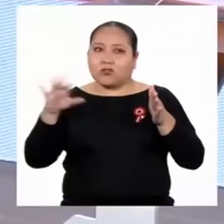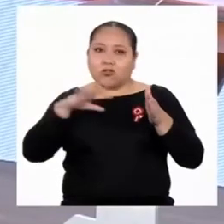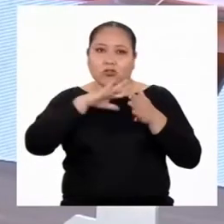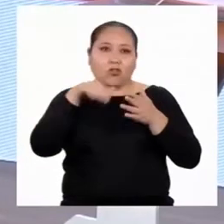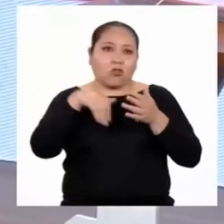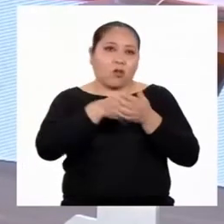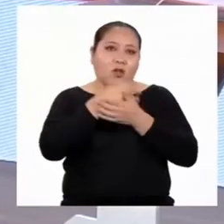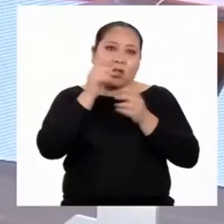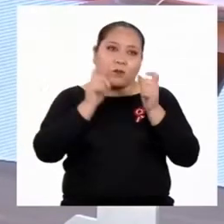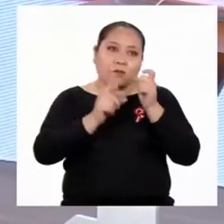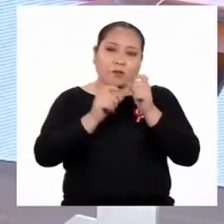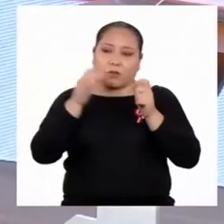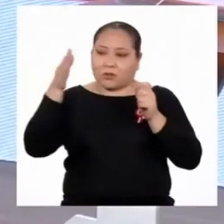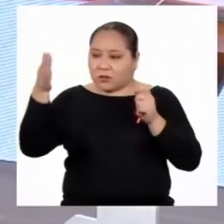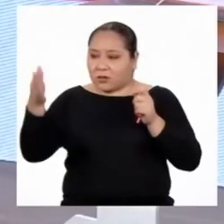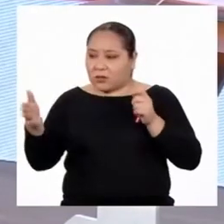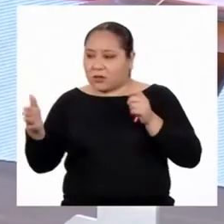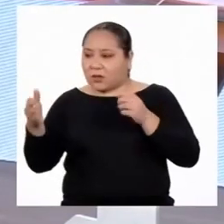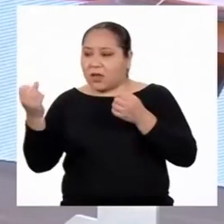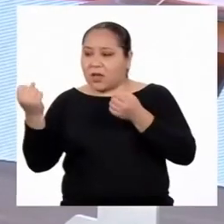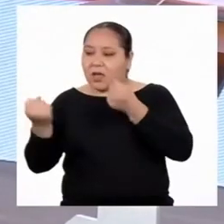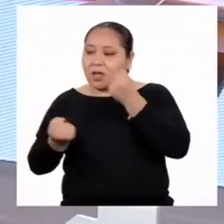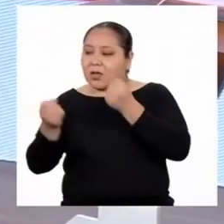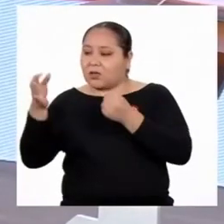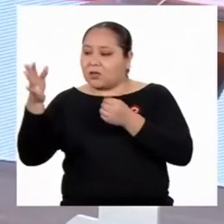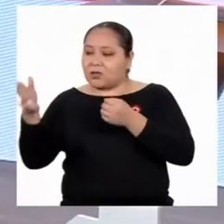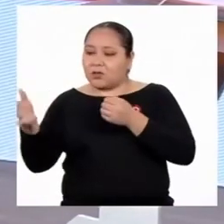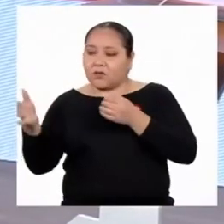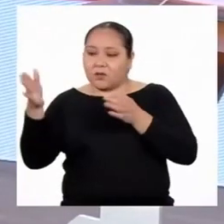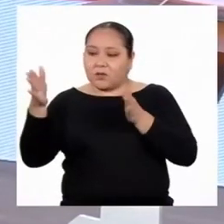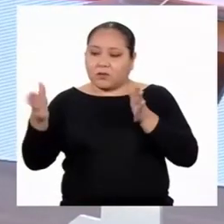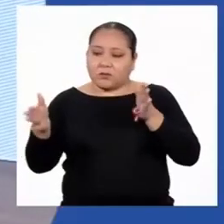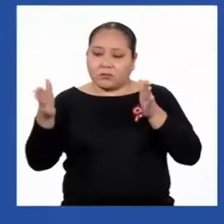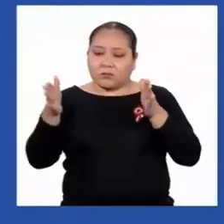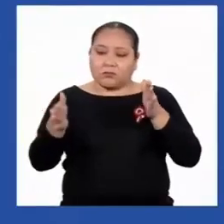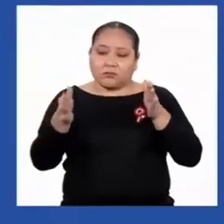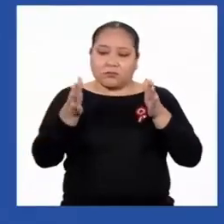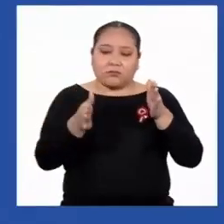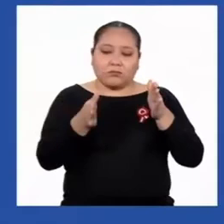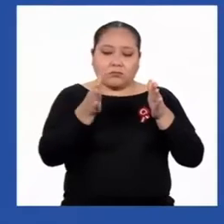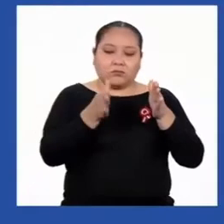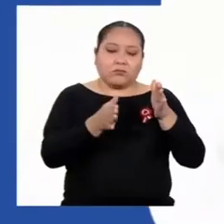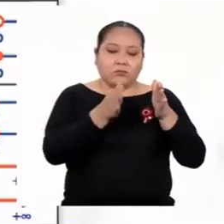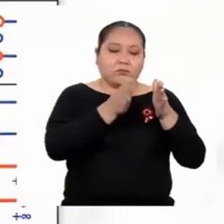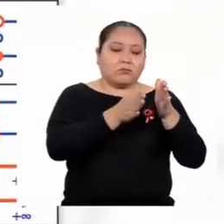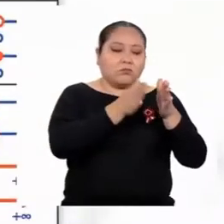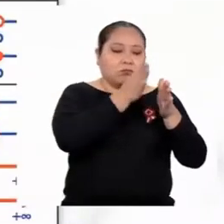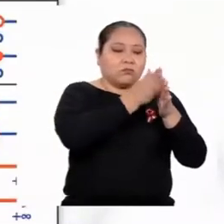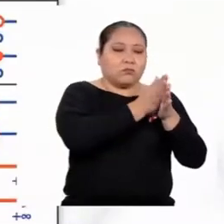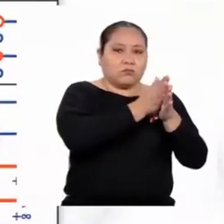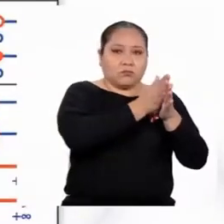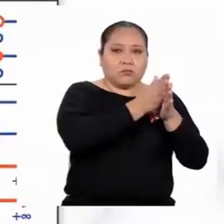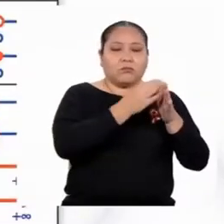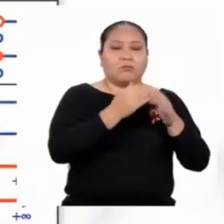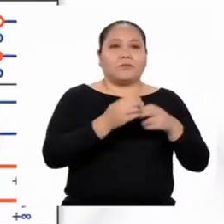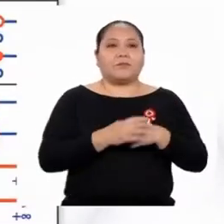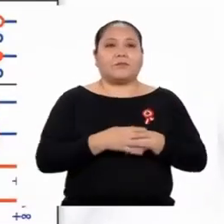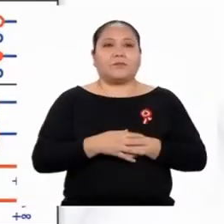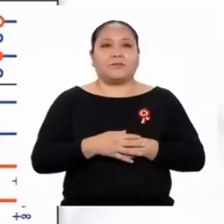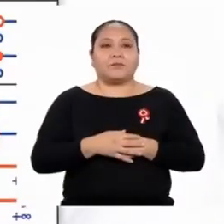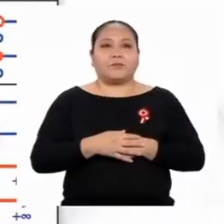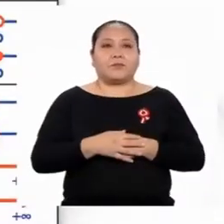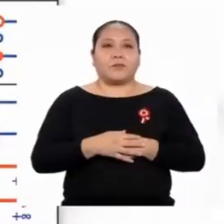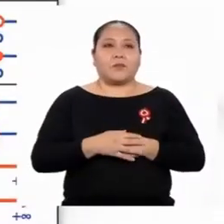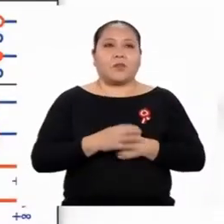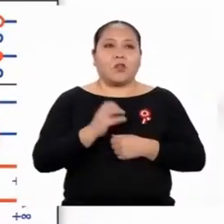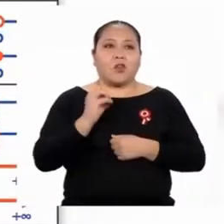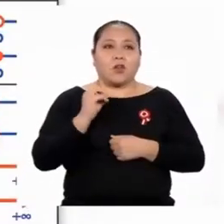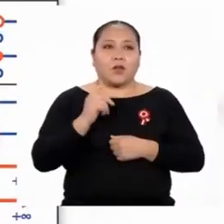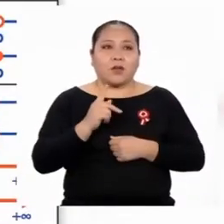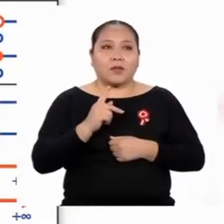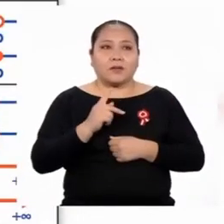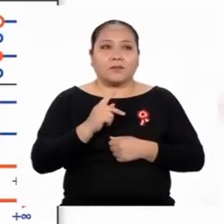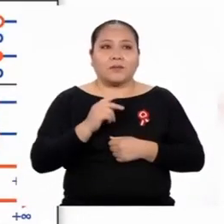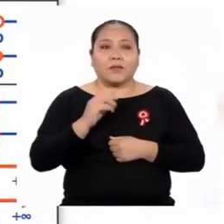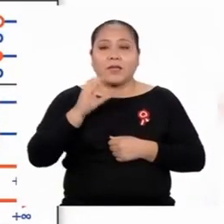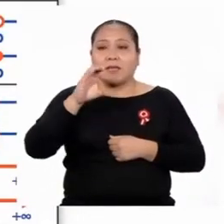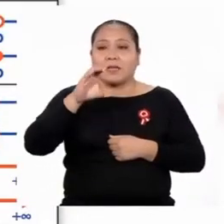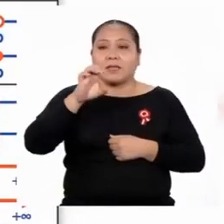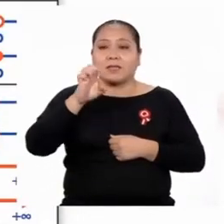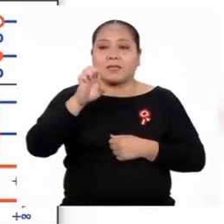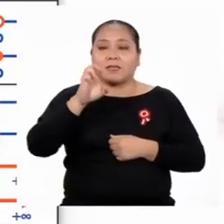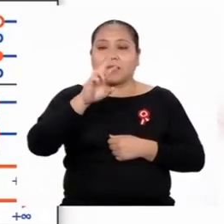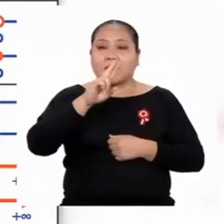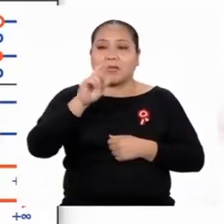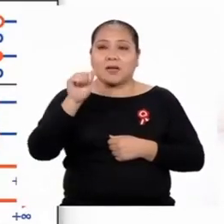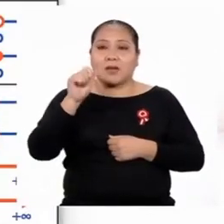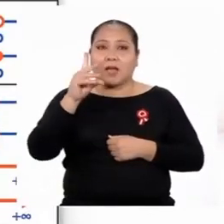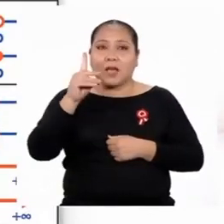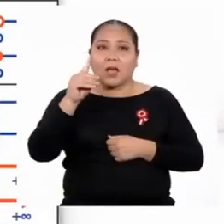Todas las personas entre el chofer y yo, incluyendo a ustedes. Muy bien, el intervalo 1 cerrado